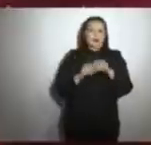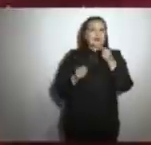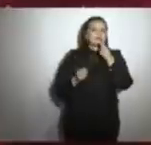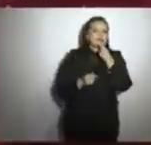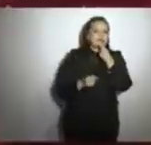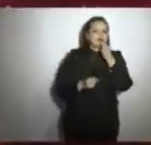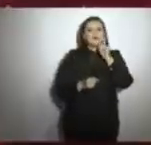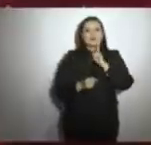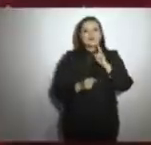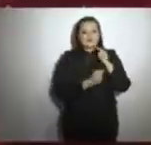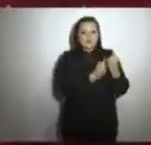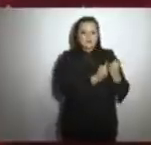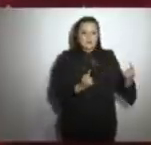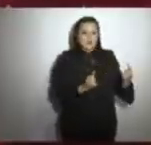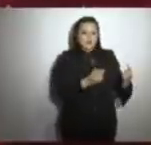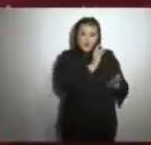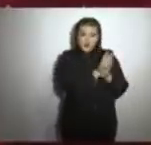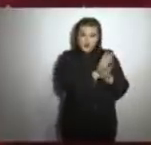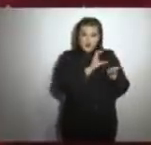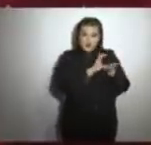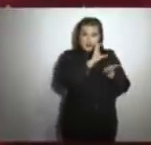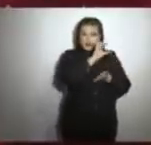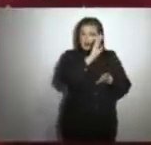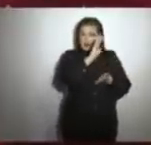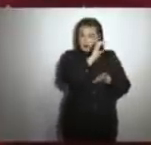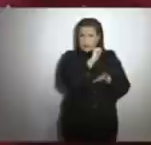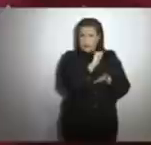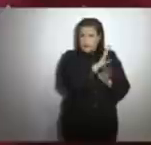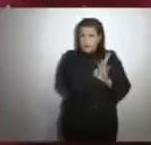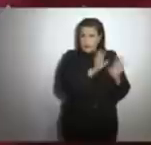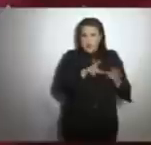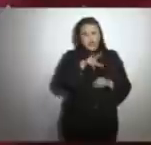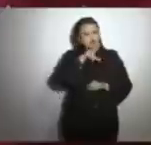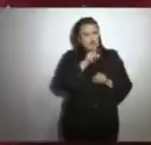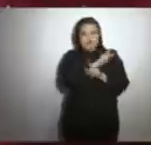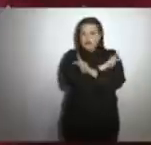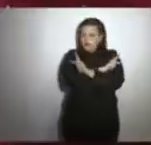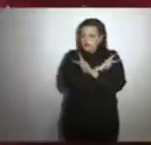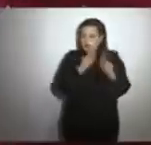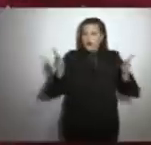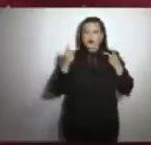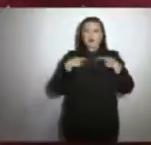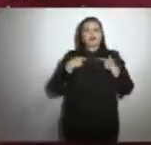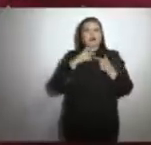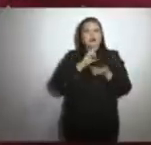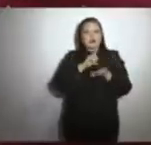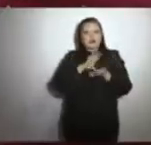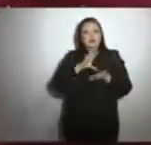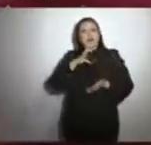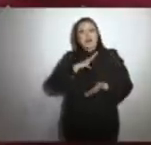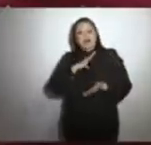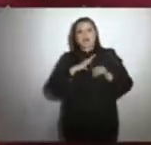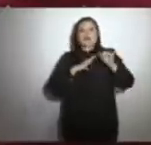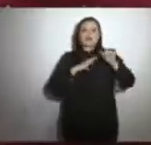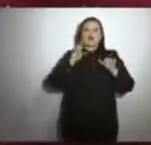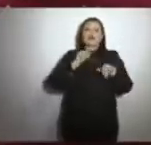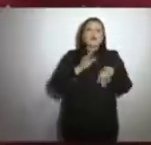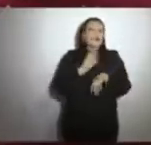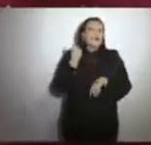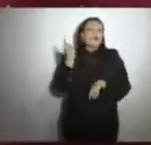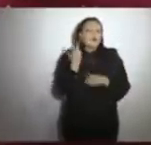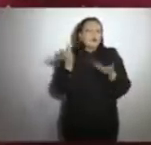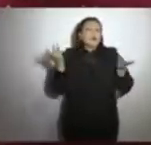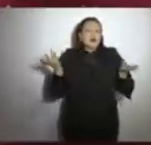los niños, pero para todos. Tengan recursos o no los tengan. ¿Por qué?